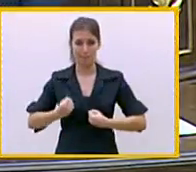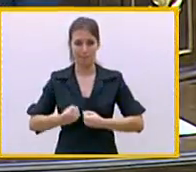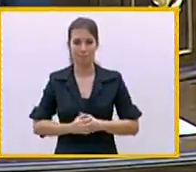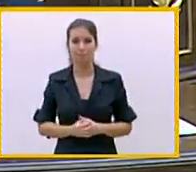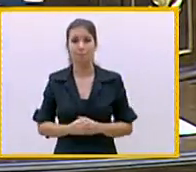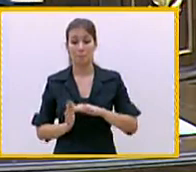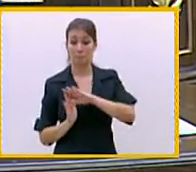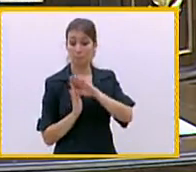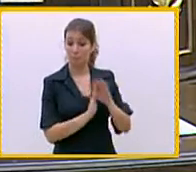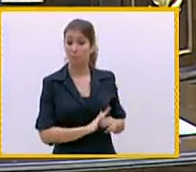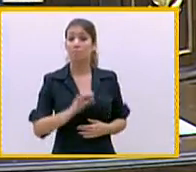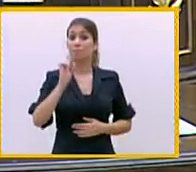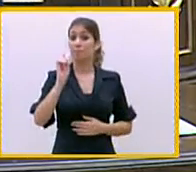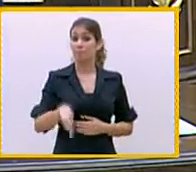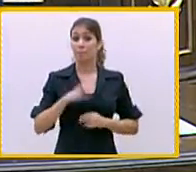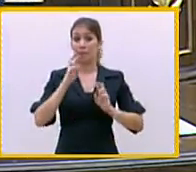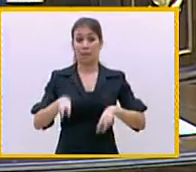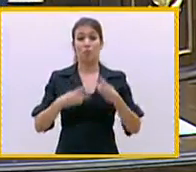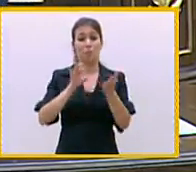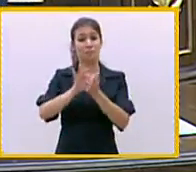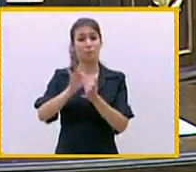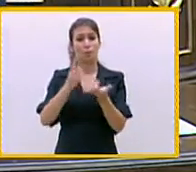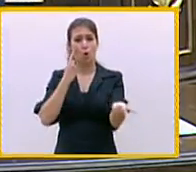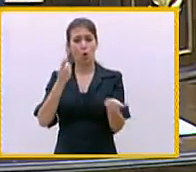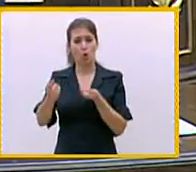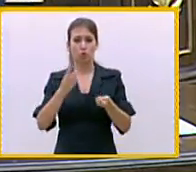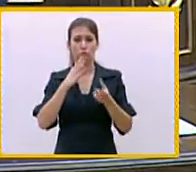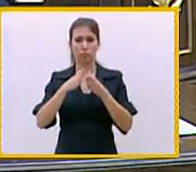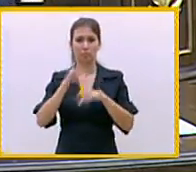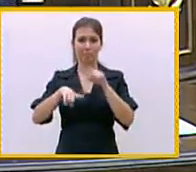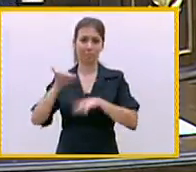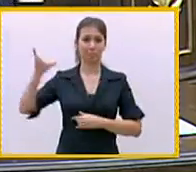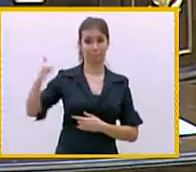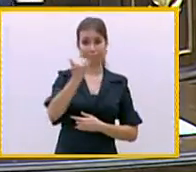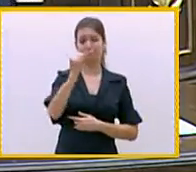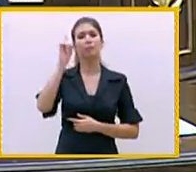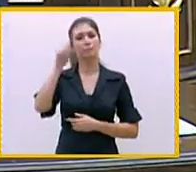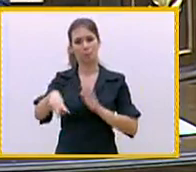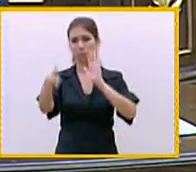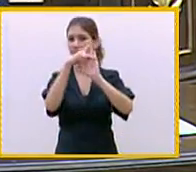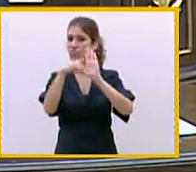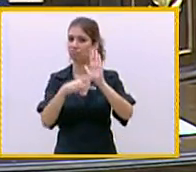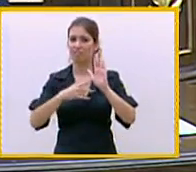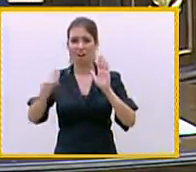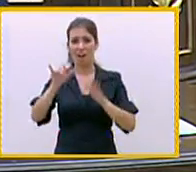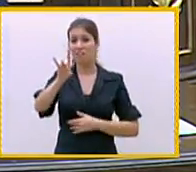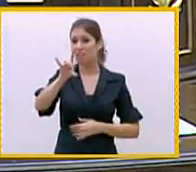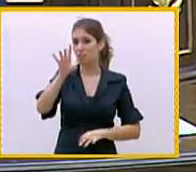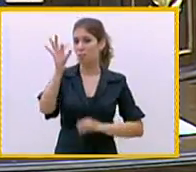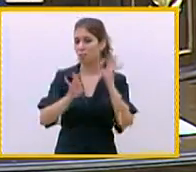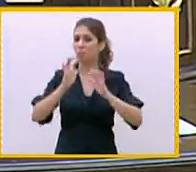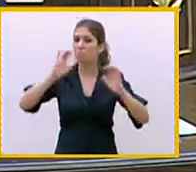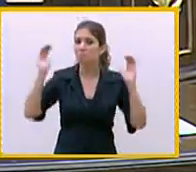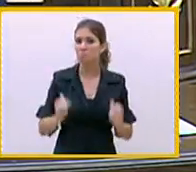culminado la reforma de los servicios de control de la navegación y el tránsito aéreo, que permitirá una reducción del 15% en